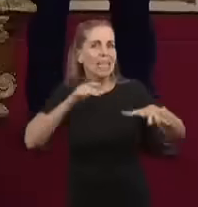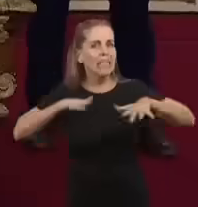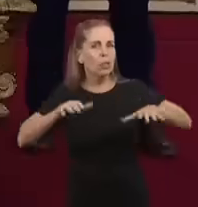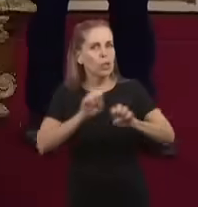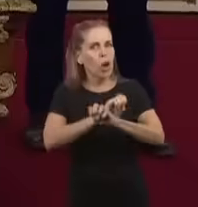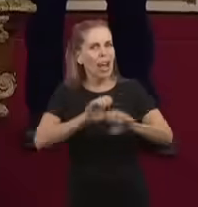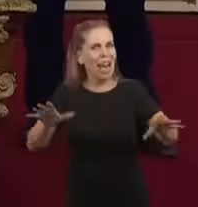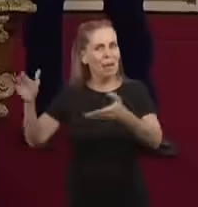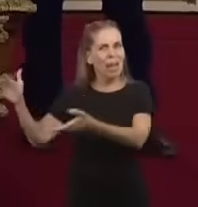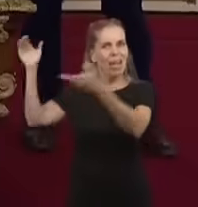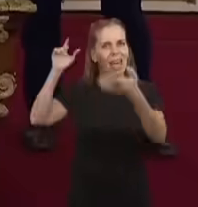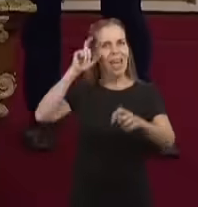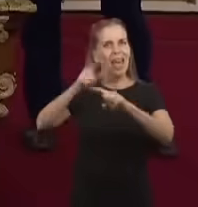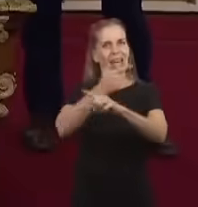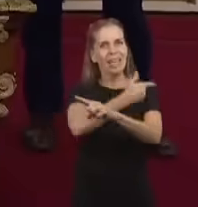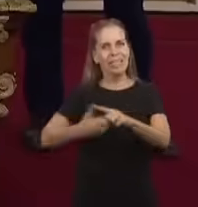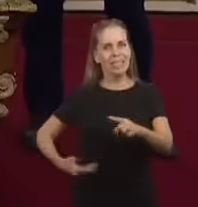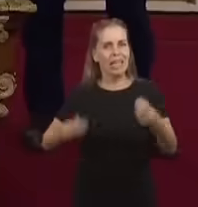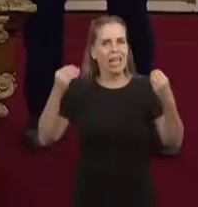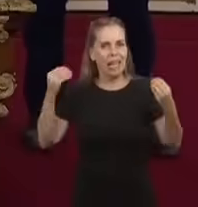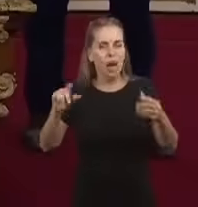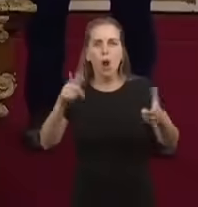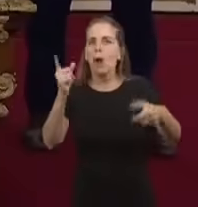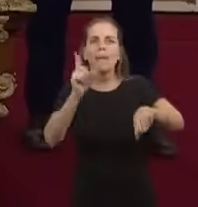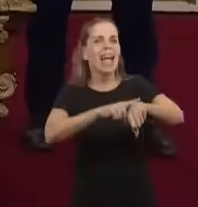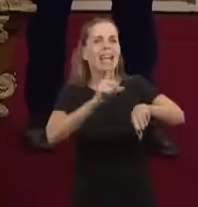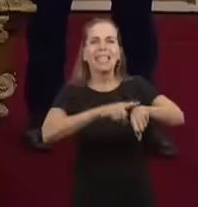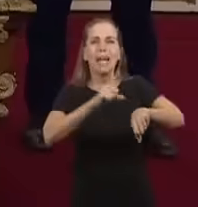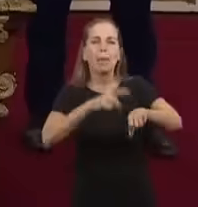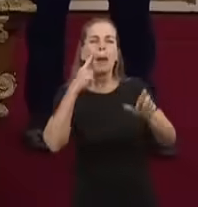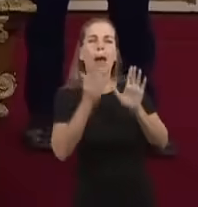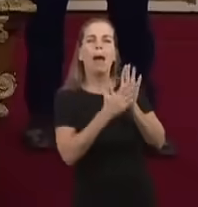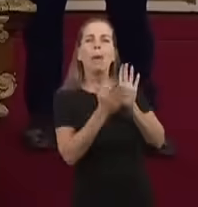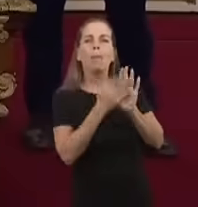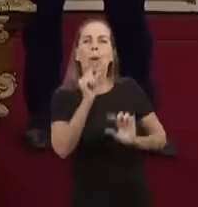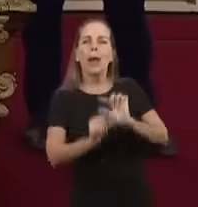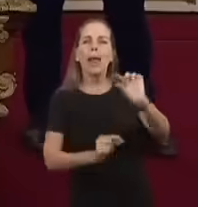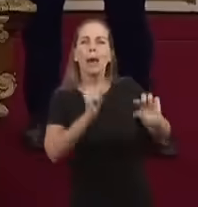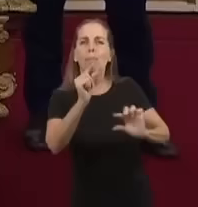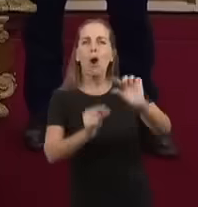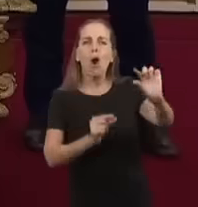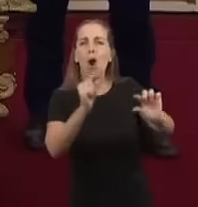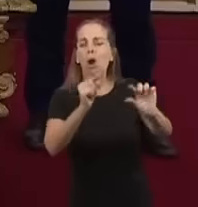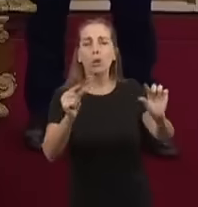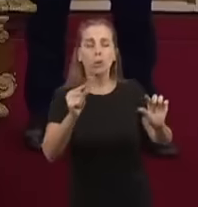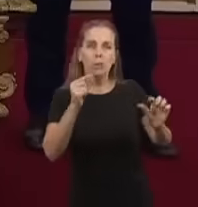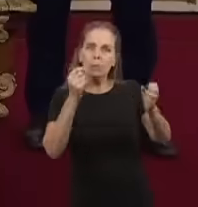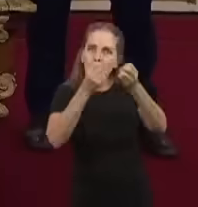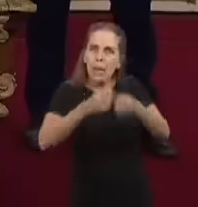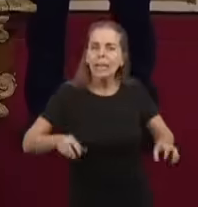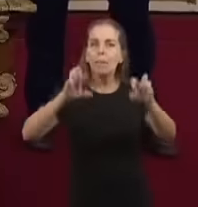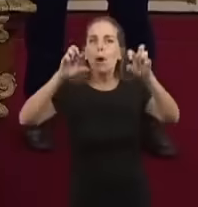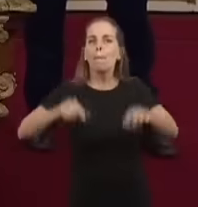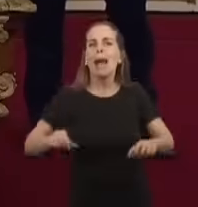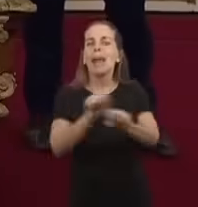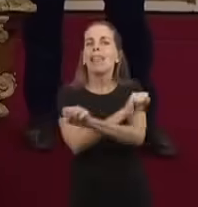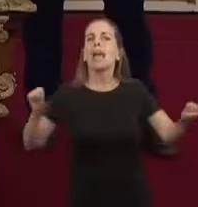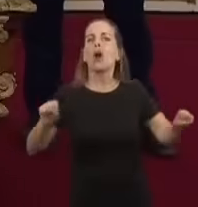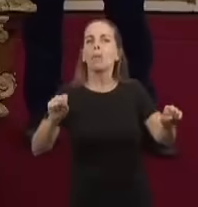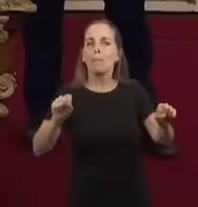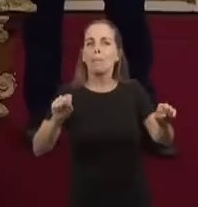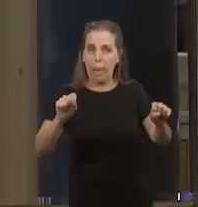los argentinos no teníamos tiempo para un nuevo experimento gradualista y avanzamos en el programa de estabilización de shock más ambicioso de